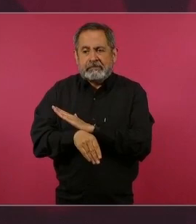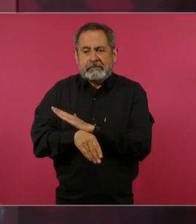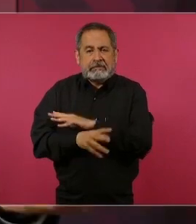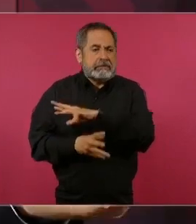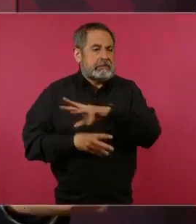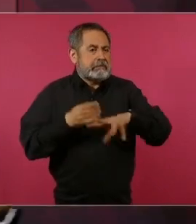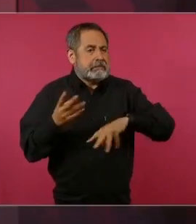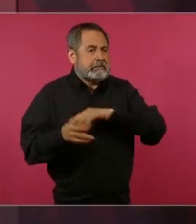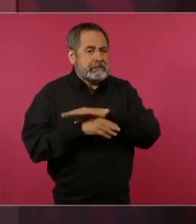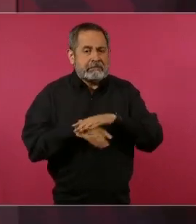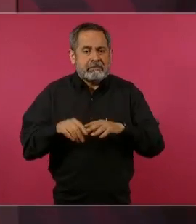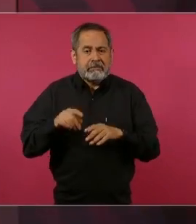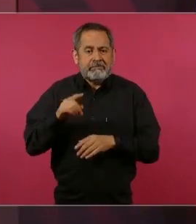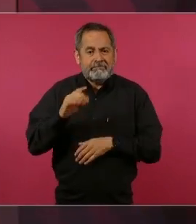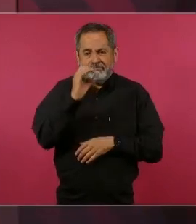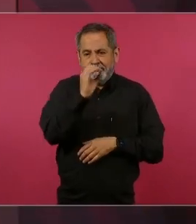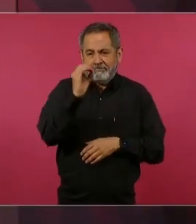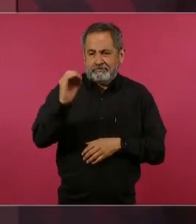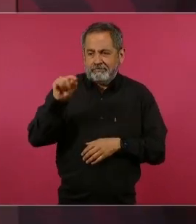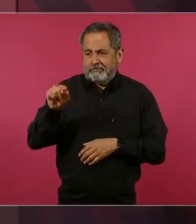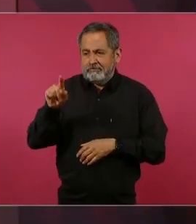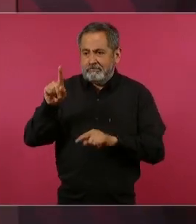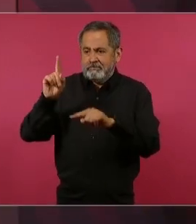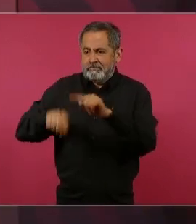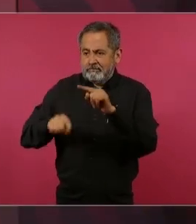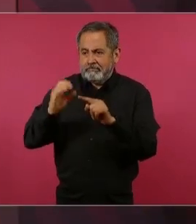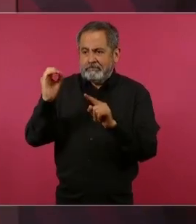en este sexenio.